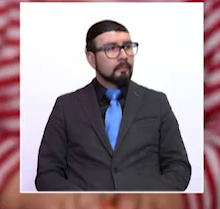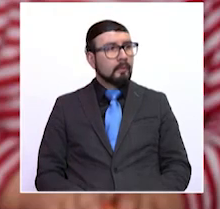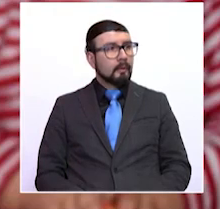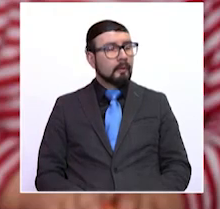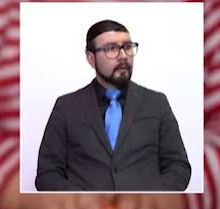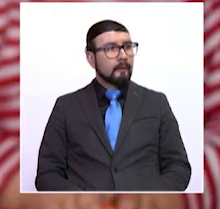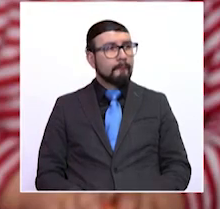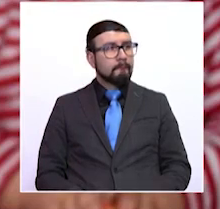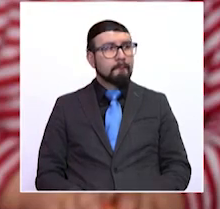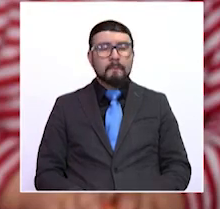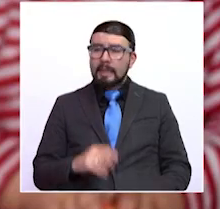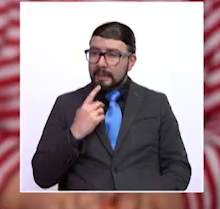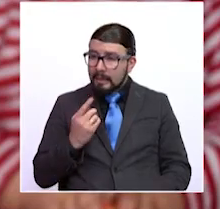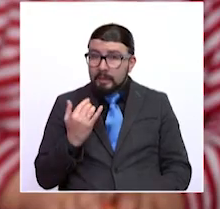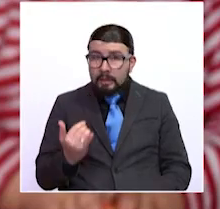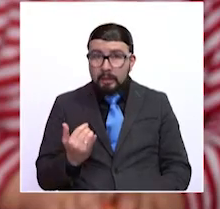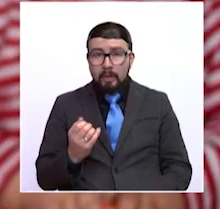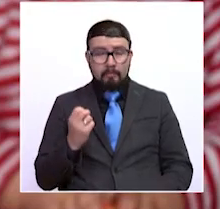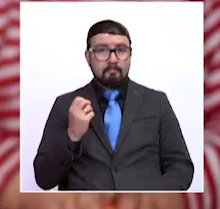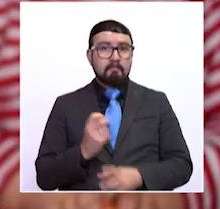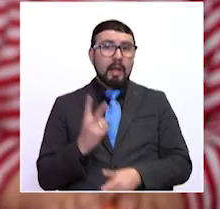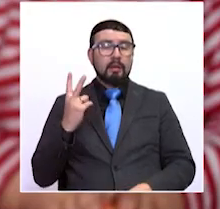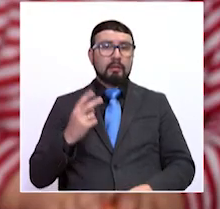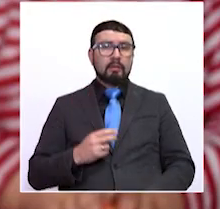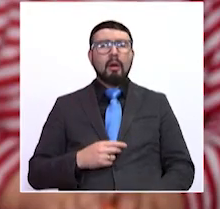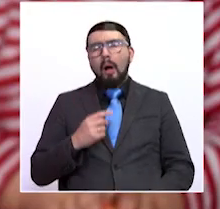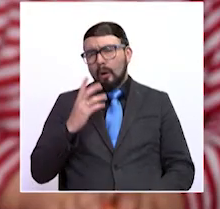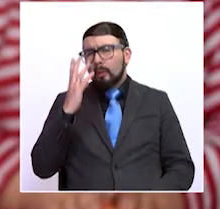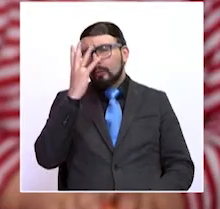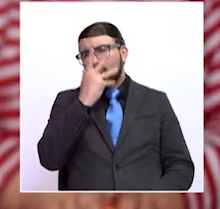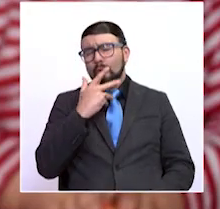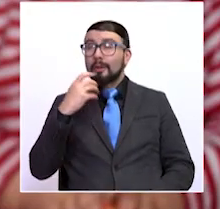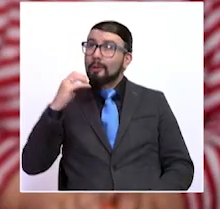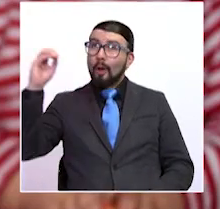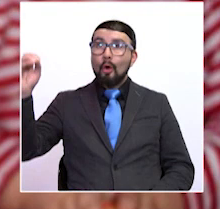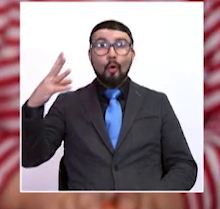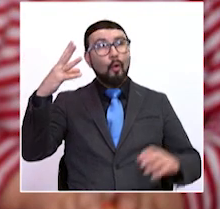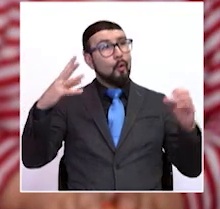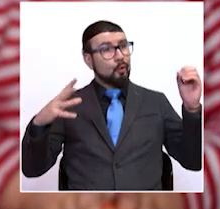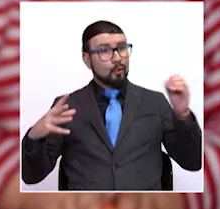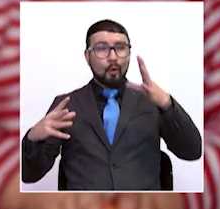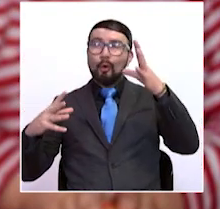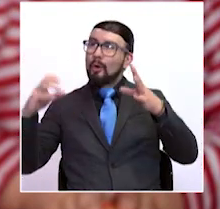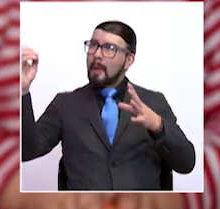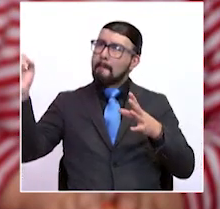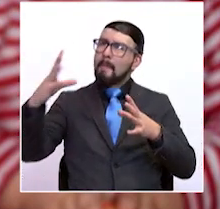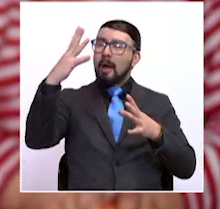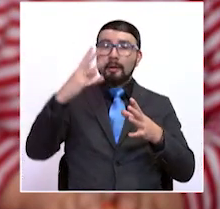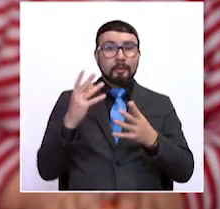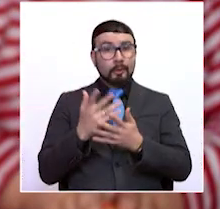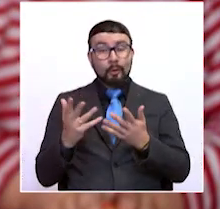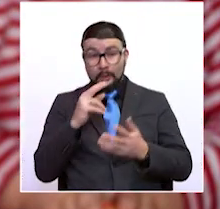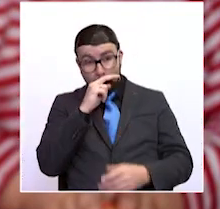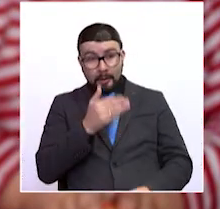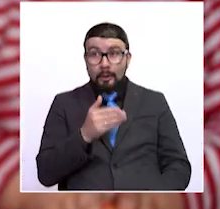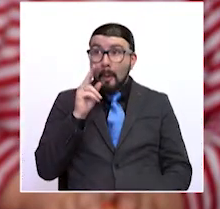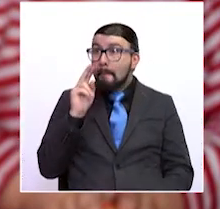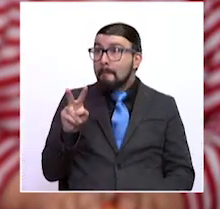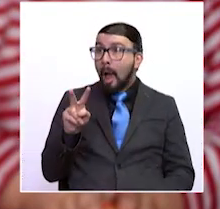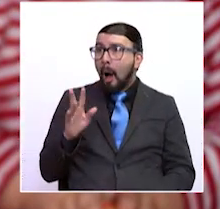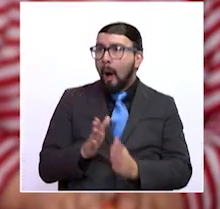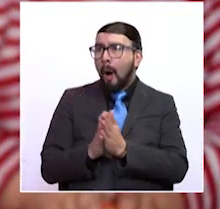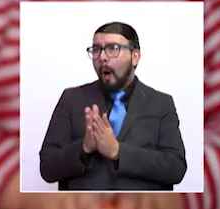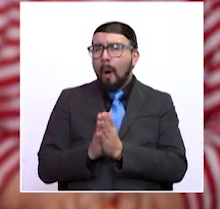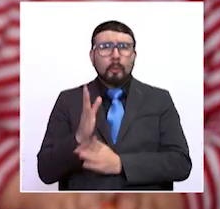Simplemente diciendo que es un peligro, que es muy bonito, pues las luces son muy bonitas, la manera en que los niños ven las luces se entusiasman y